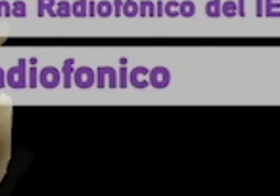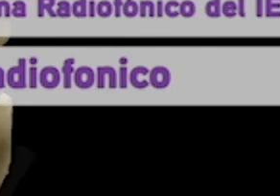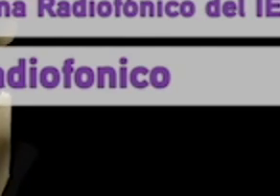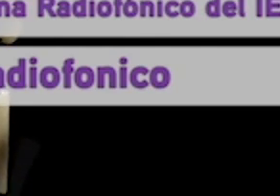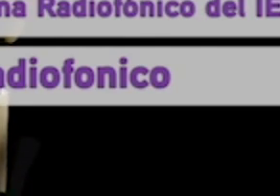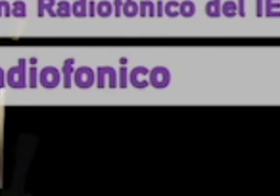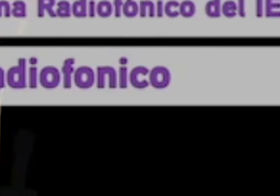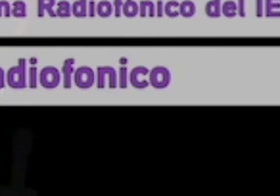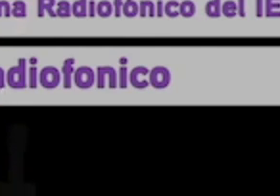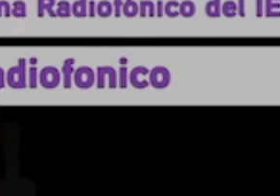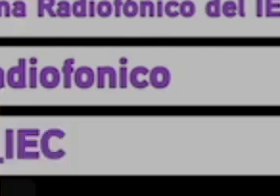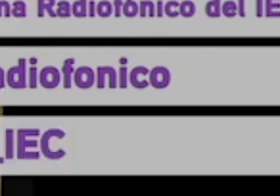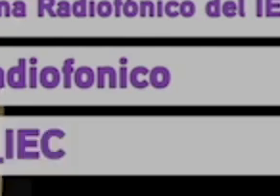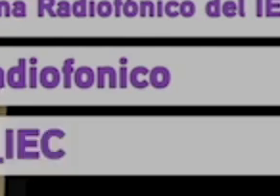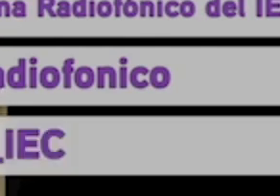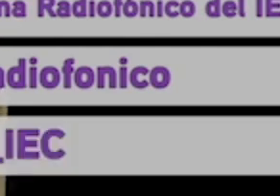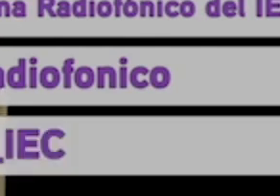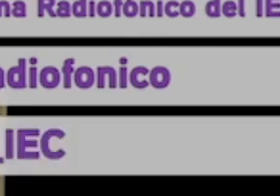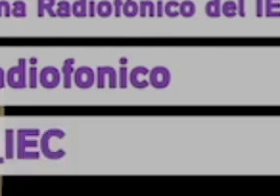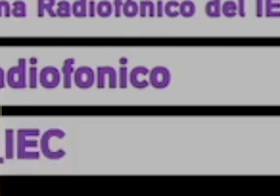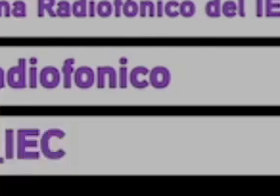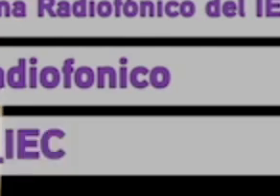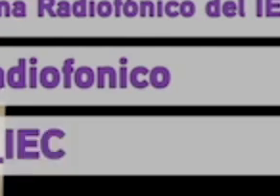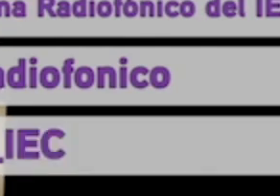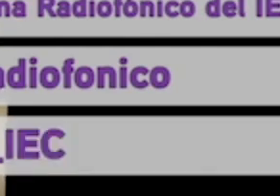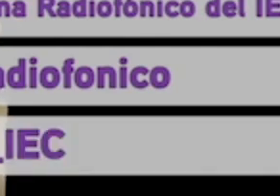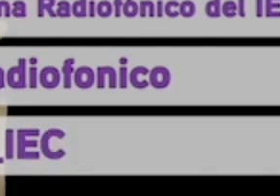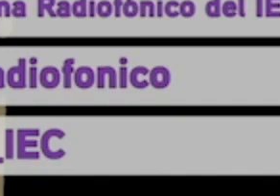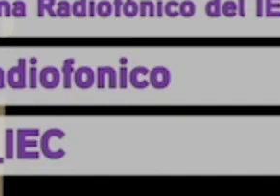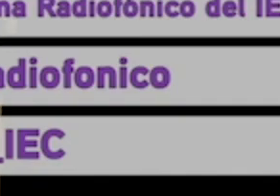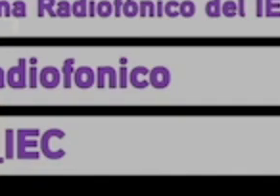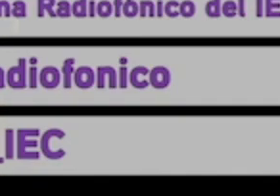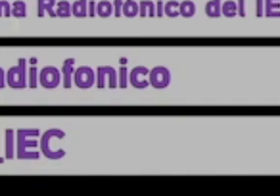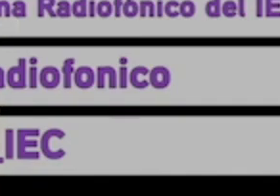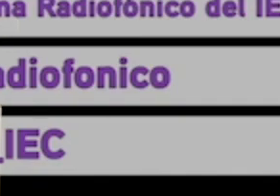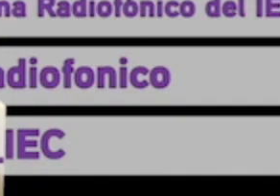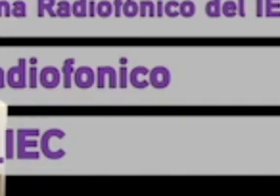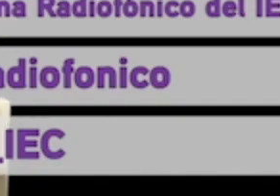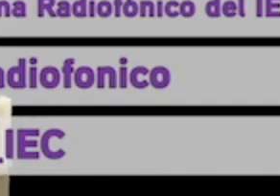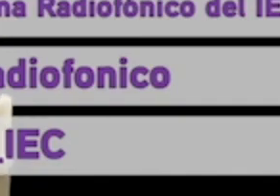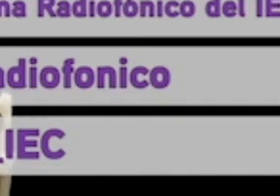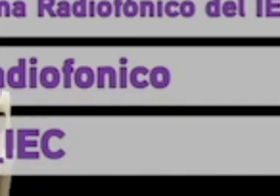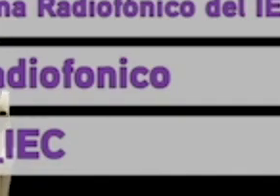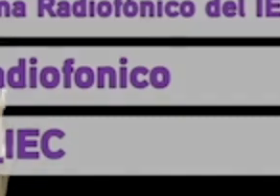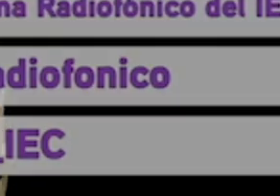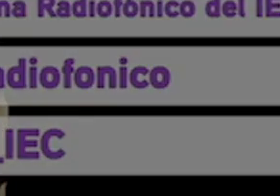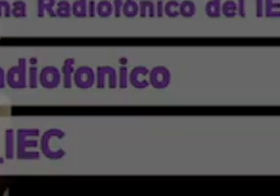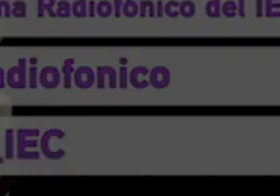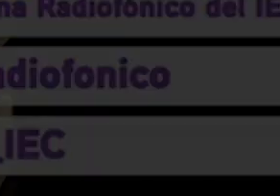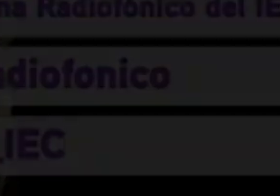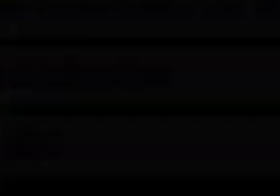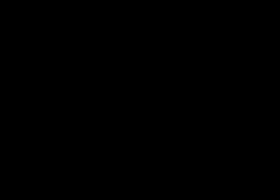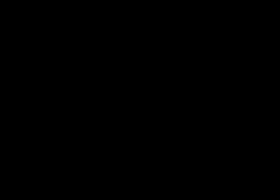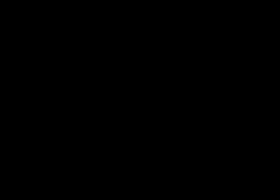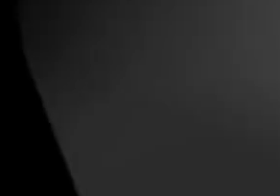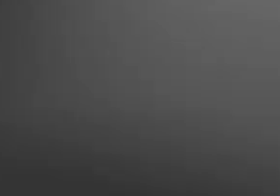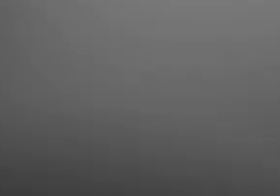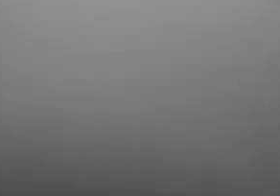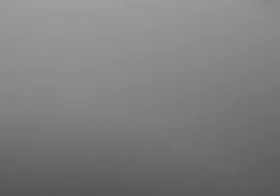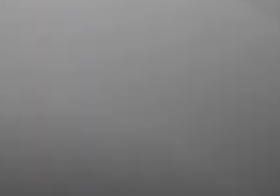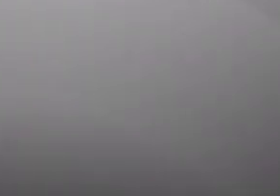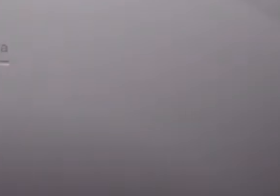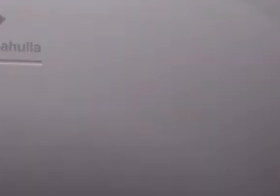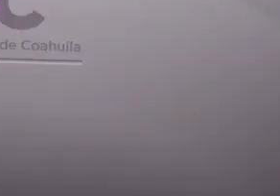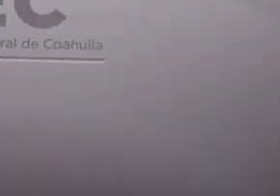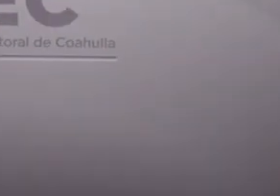programa-radiofónico y en Twitter, laurna-IEC. Queremos tener comunicación con usted. Pásenla muy bien. Hasta la próxima semana. Gracias